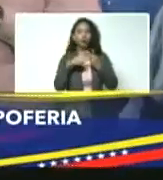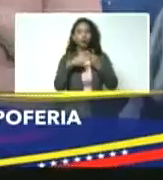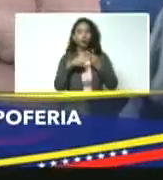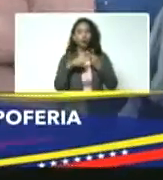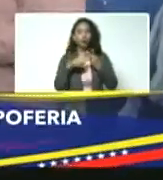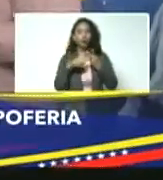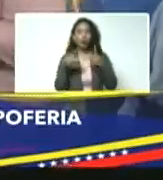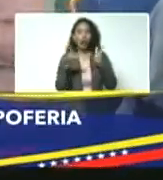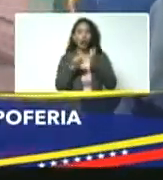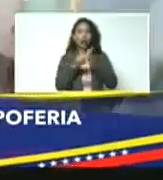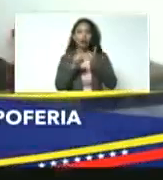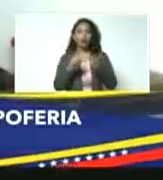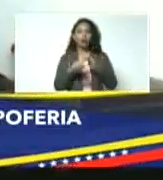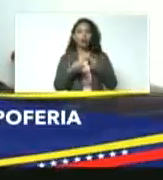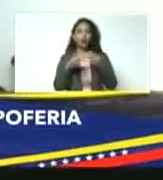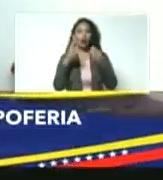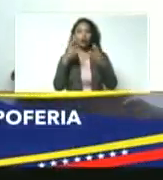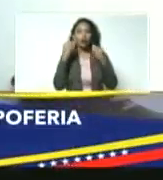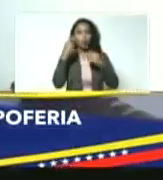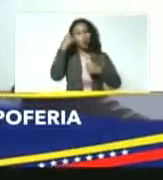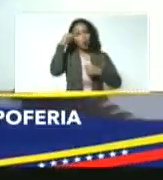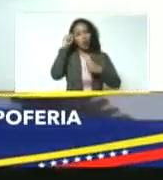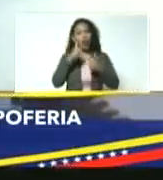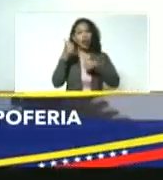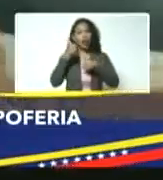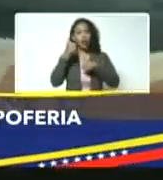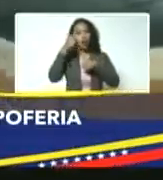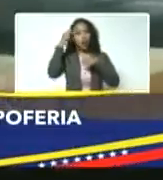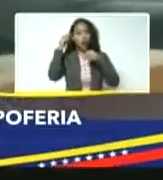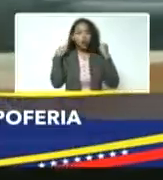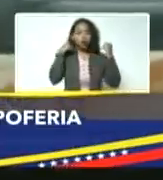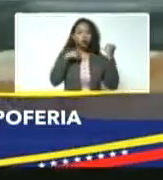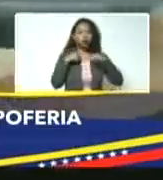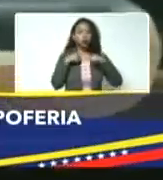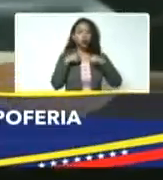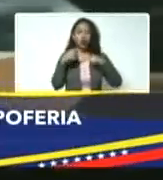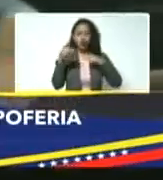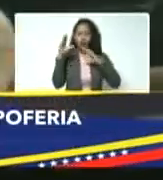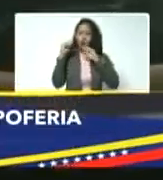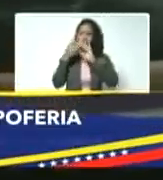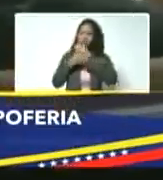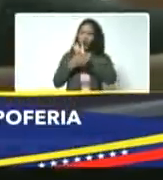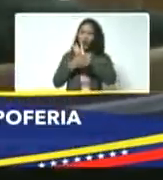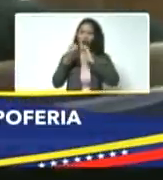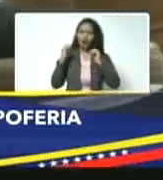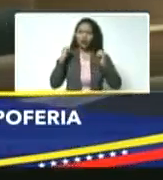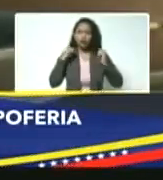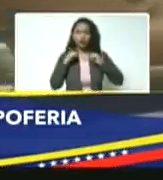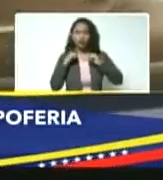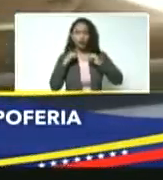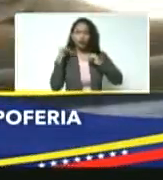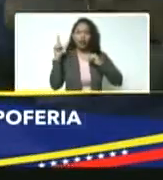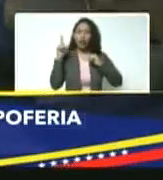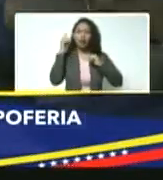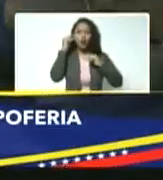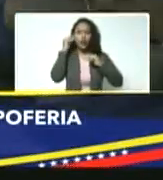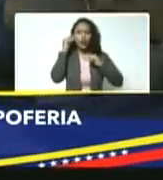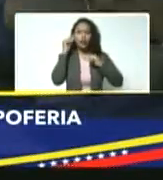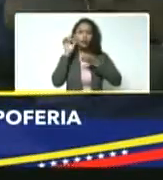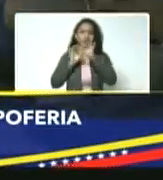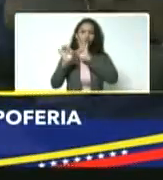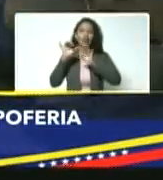por el liceo. Muchos recordarán esos bolsos. Tú me decías del cuero. Ella me quería Jocelyn. Jocelyn.